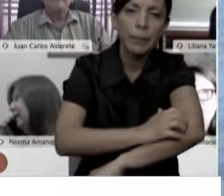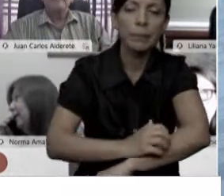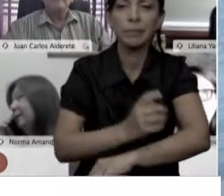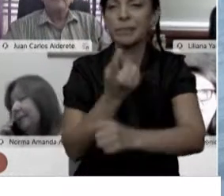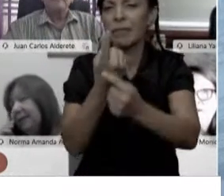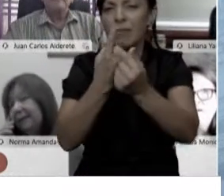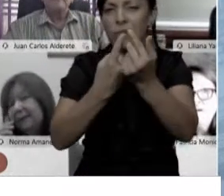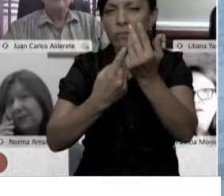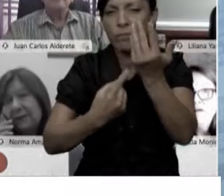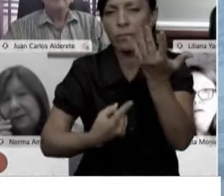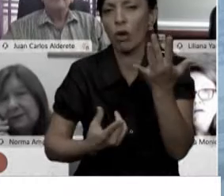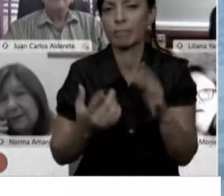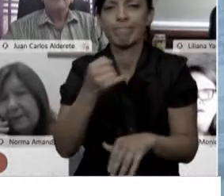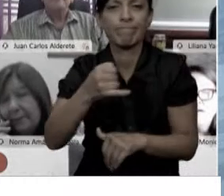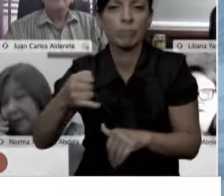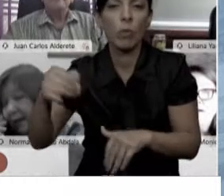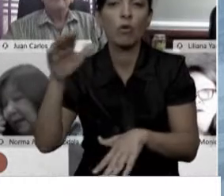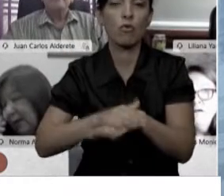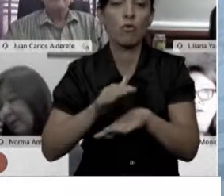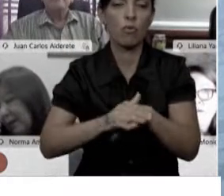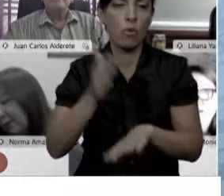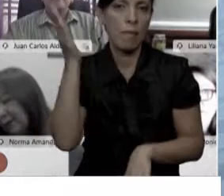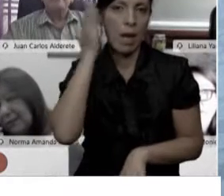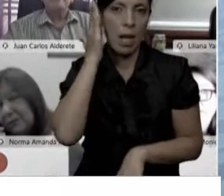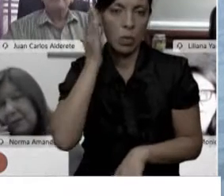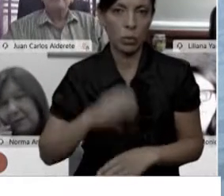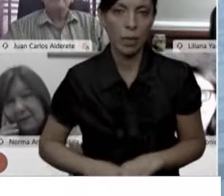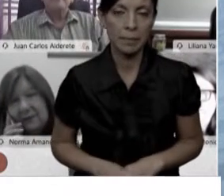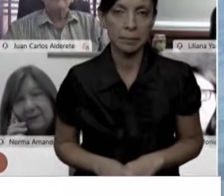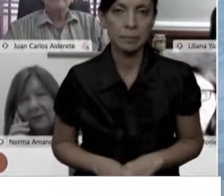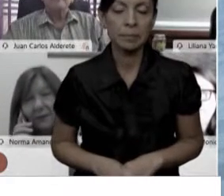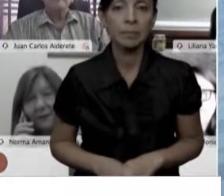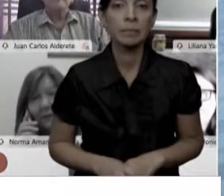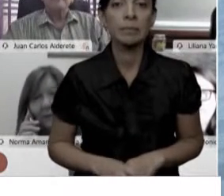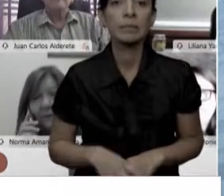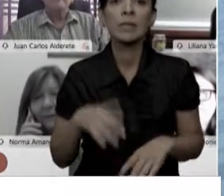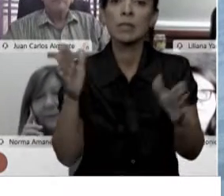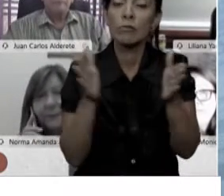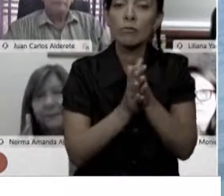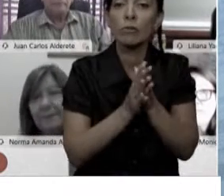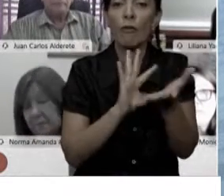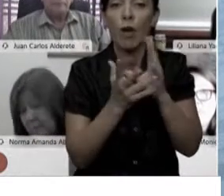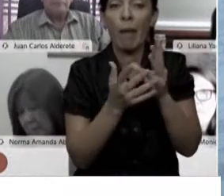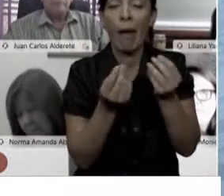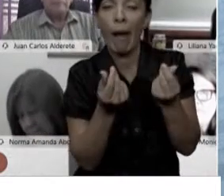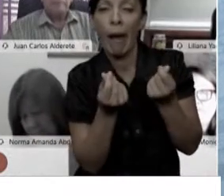pobreza y todos los efectos de la cultura del descarte, que junto con el dominio de las